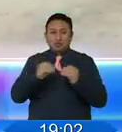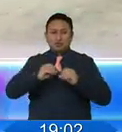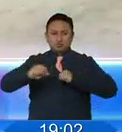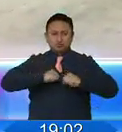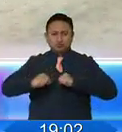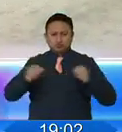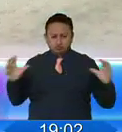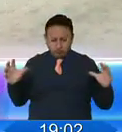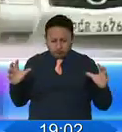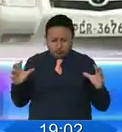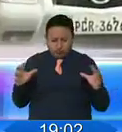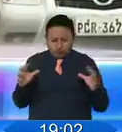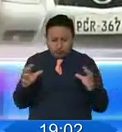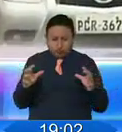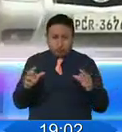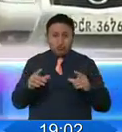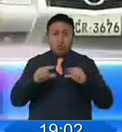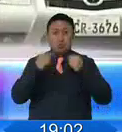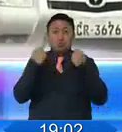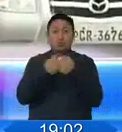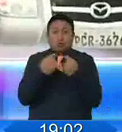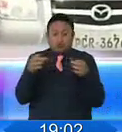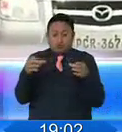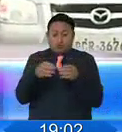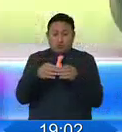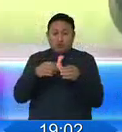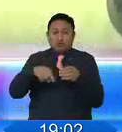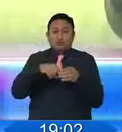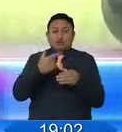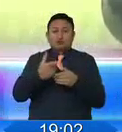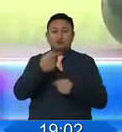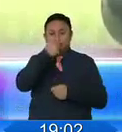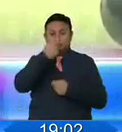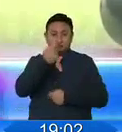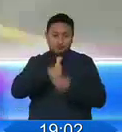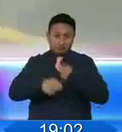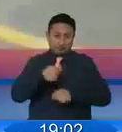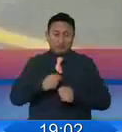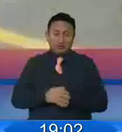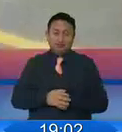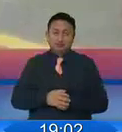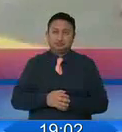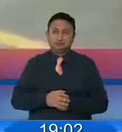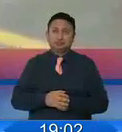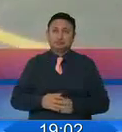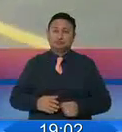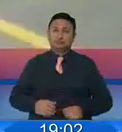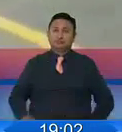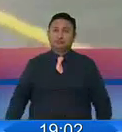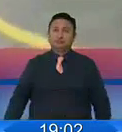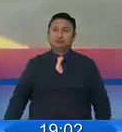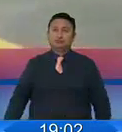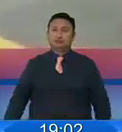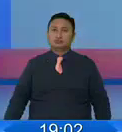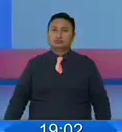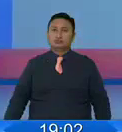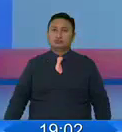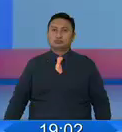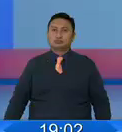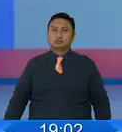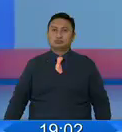sus esfuerzos en la frontera para acercar a los disidentes que se dedican al tráfico de drogas con la realización de valeria navarro